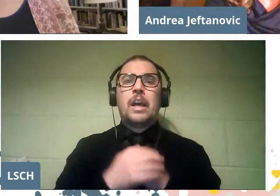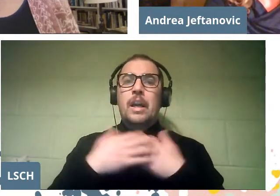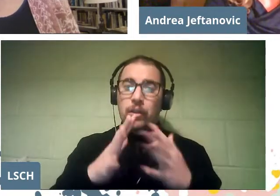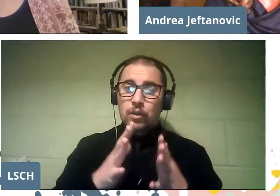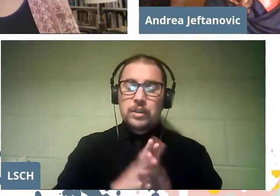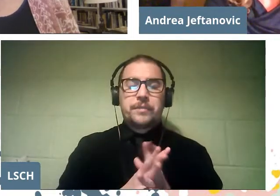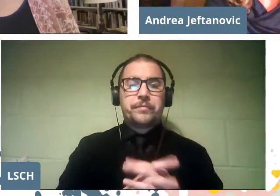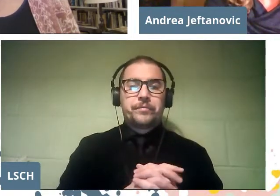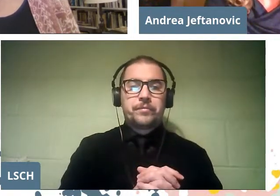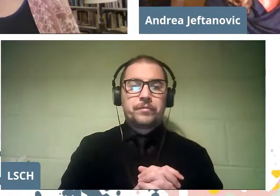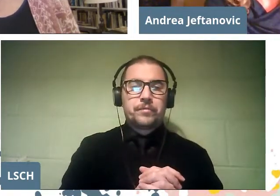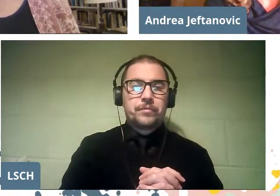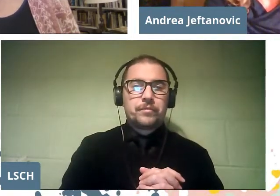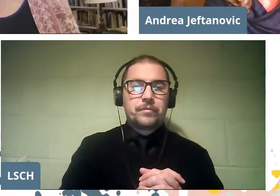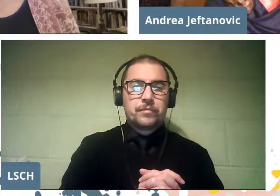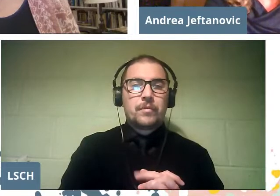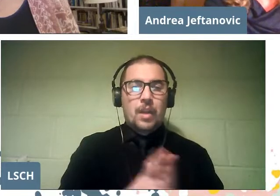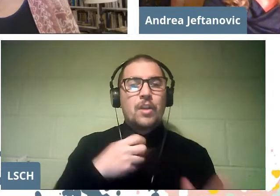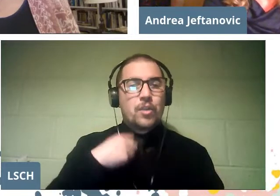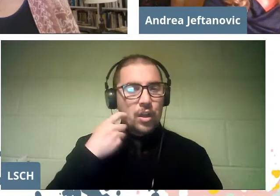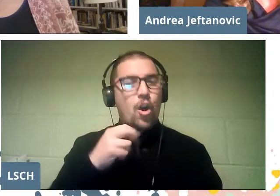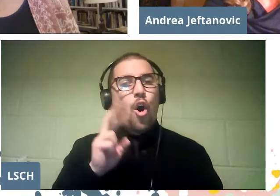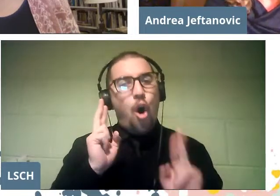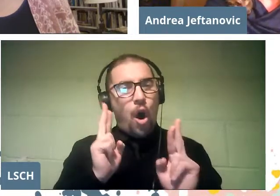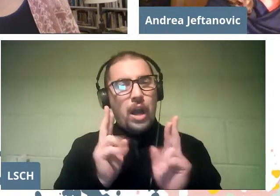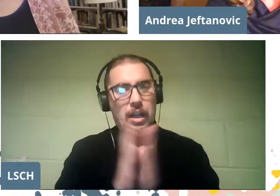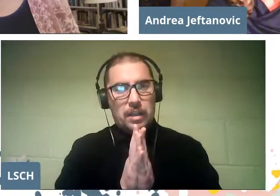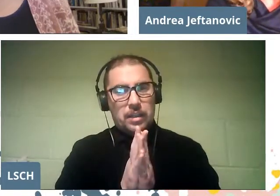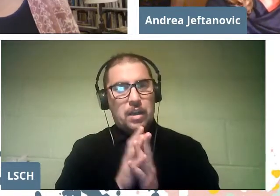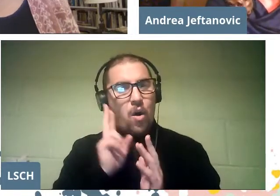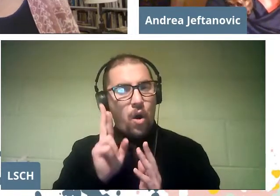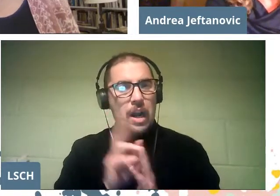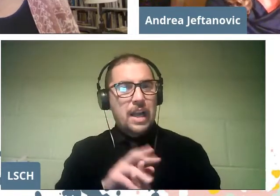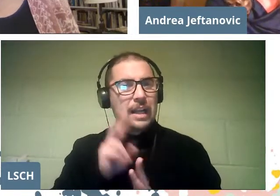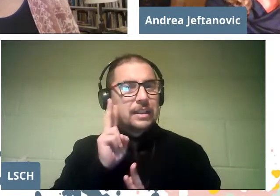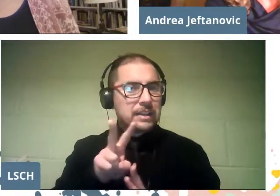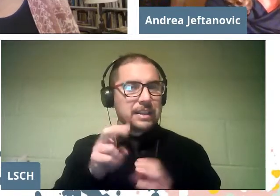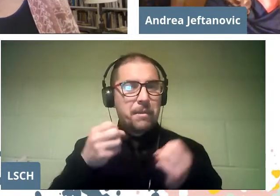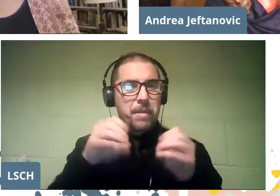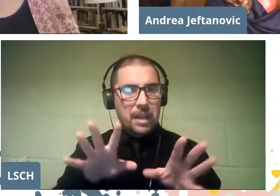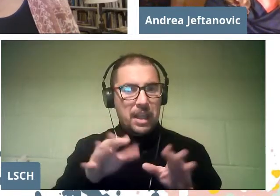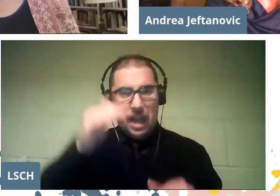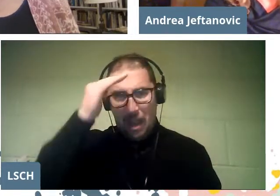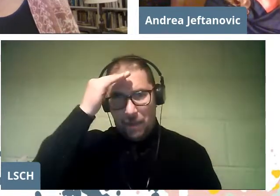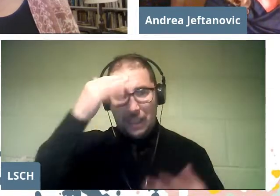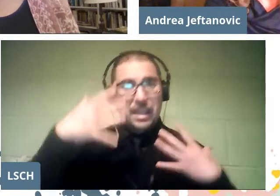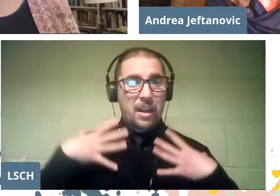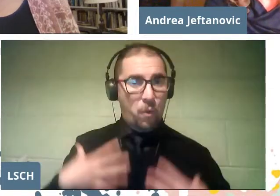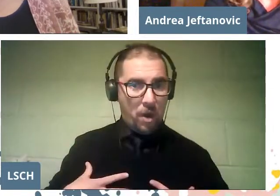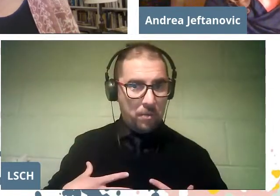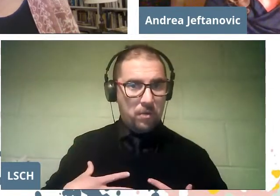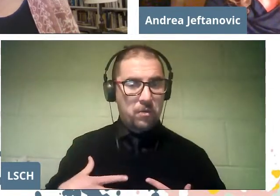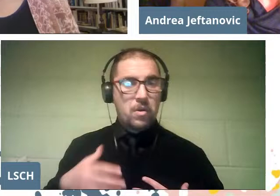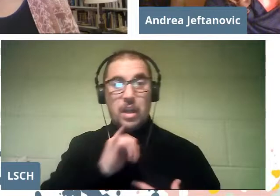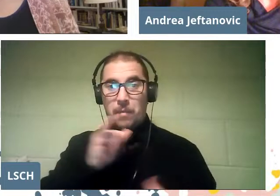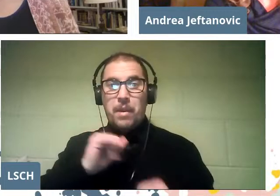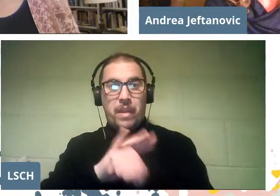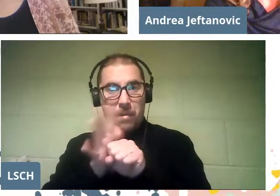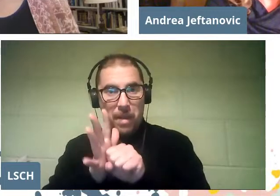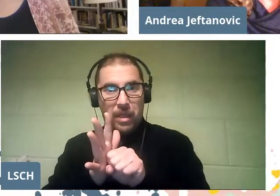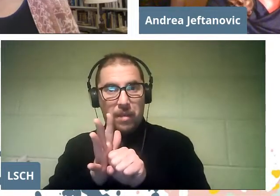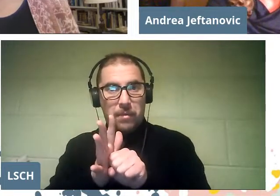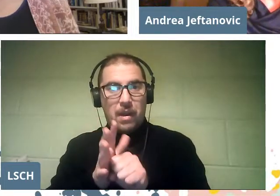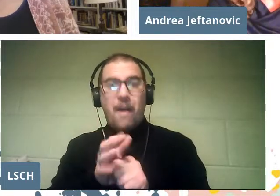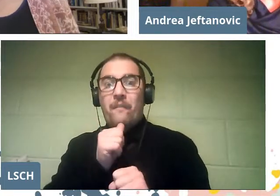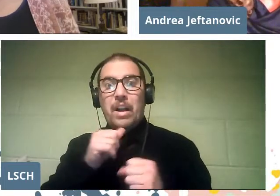que hay variables, pero sí, ojalá sin perder la experiencia sinestésica que después de la pandemia que nos hace